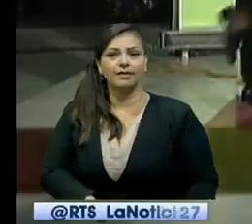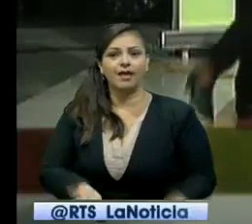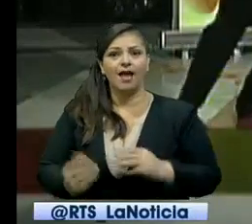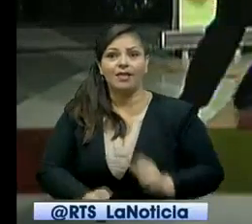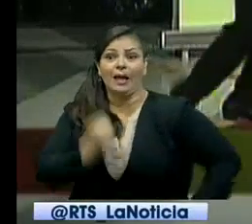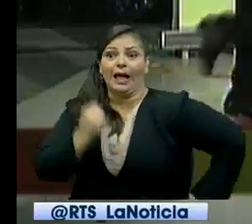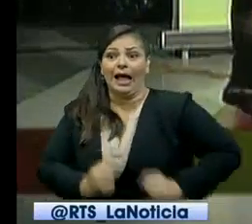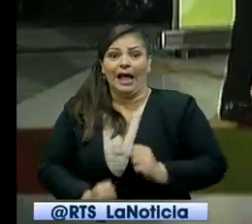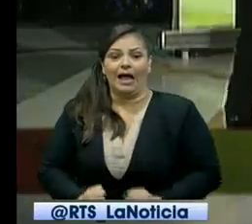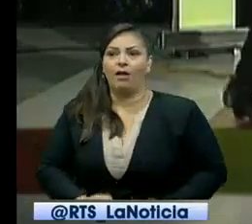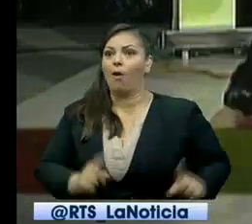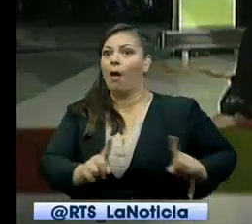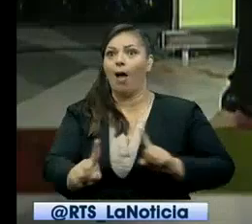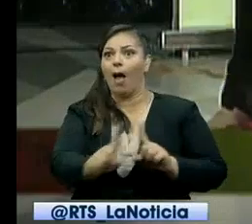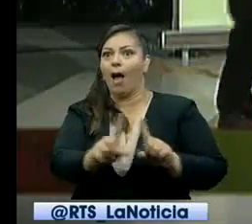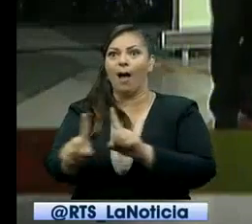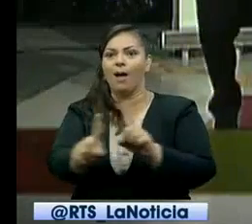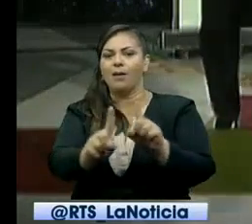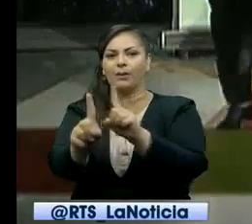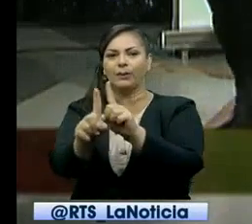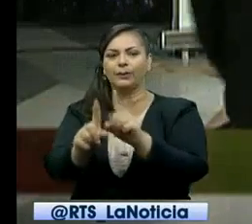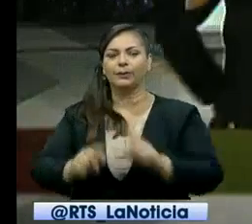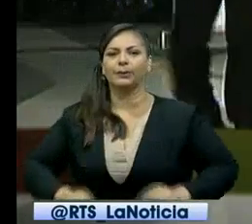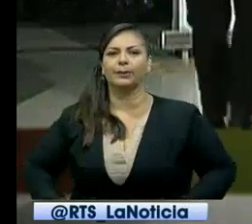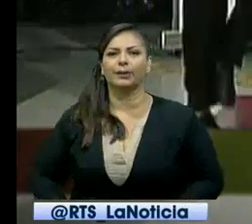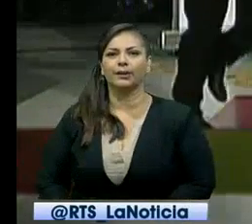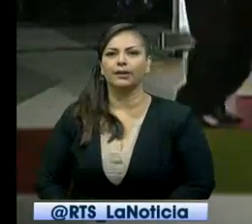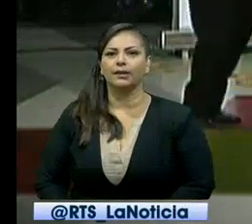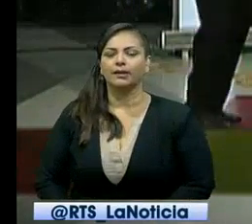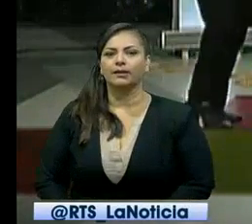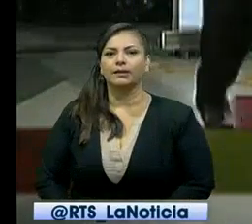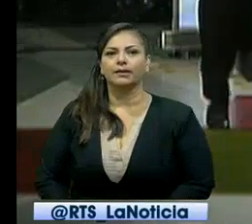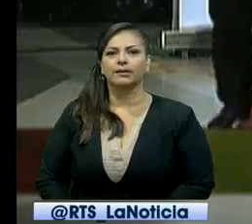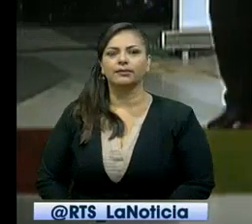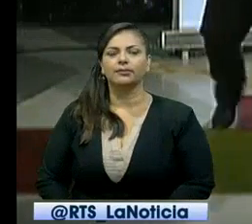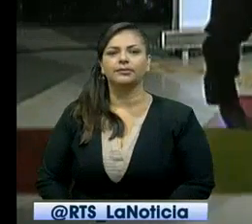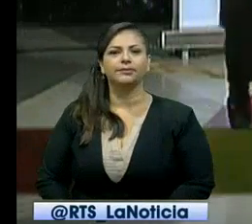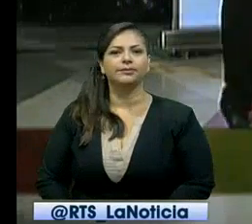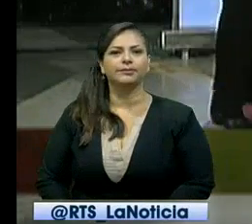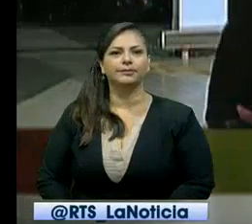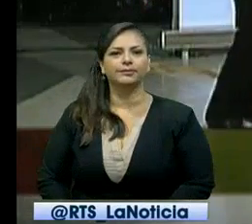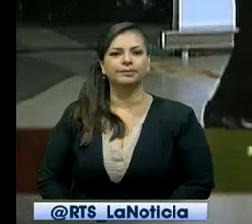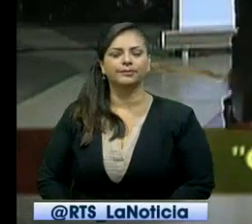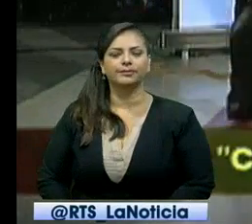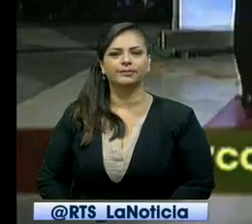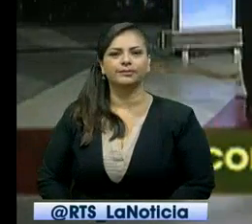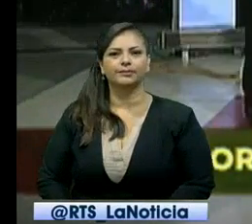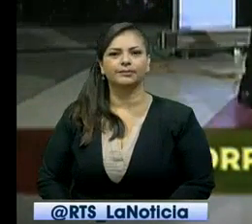yo me amontonó y lo mejor es que te quiero